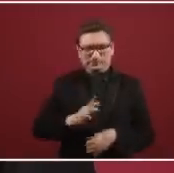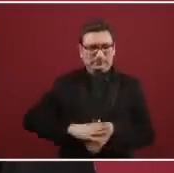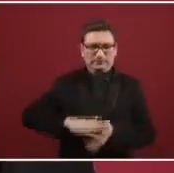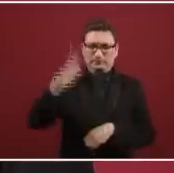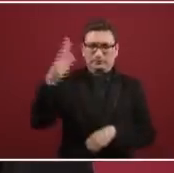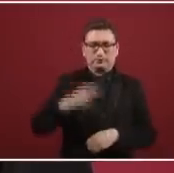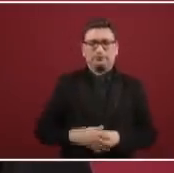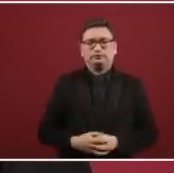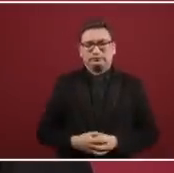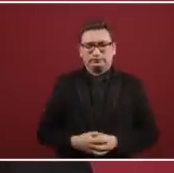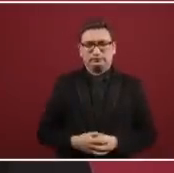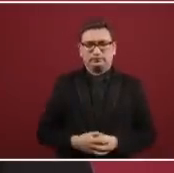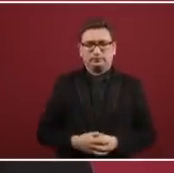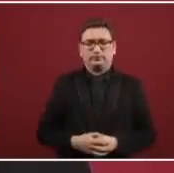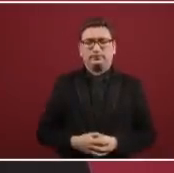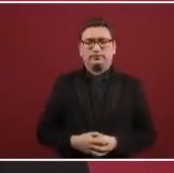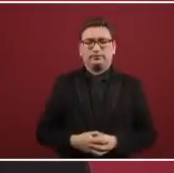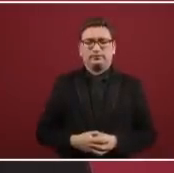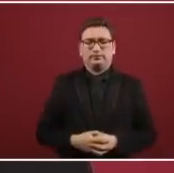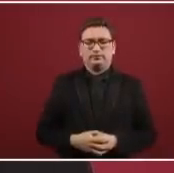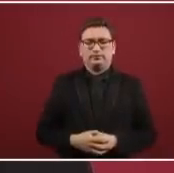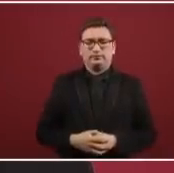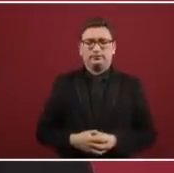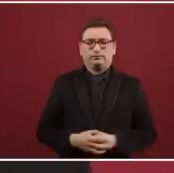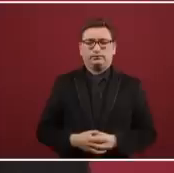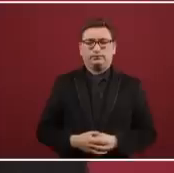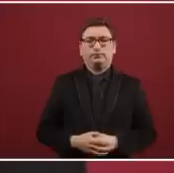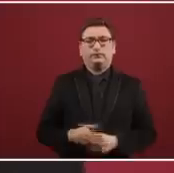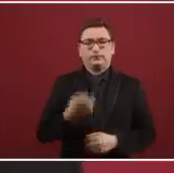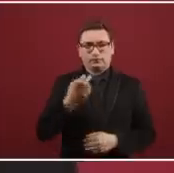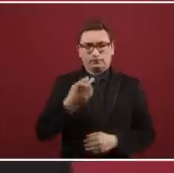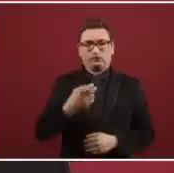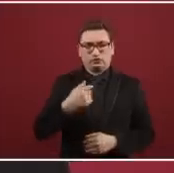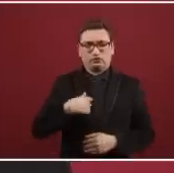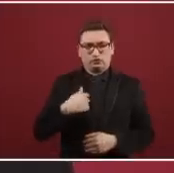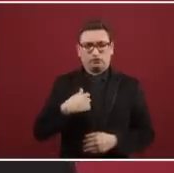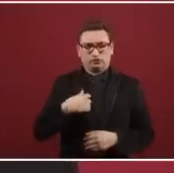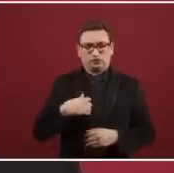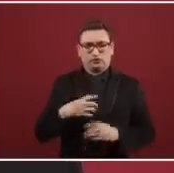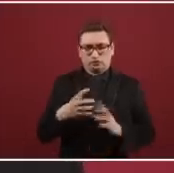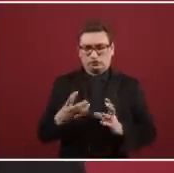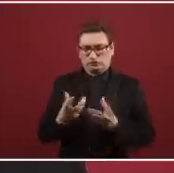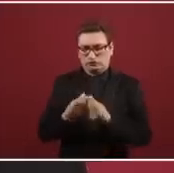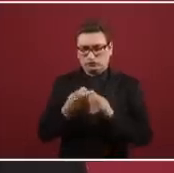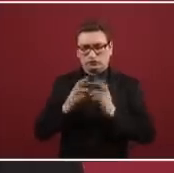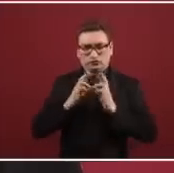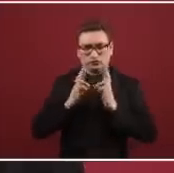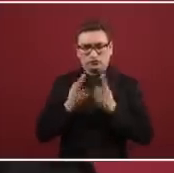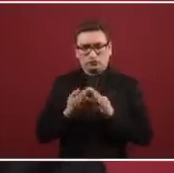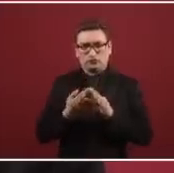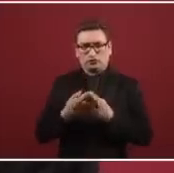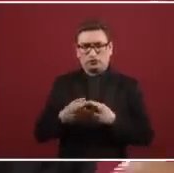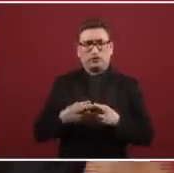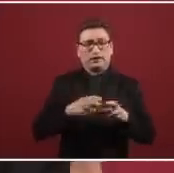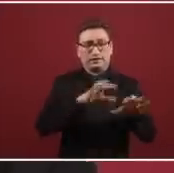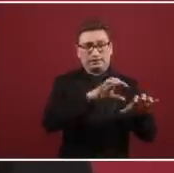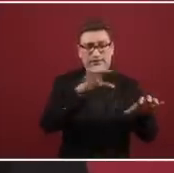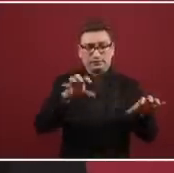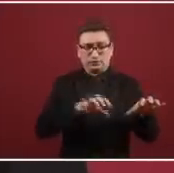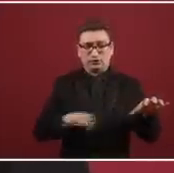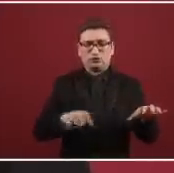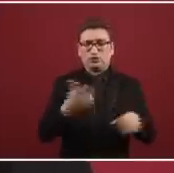marginadas del país. Entonces, me voy a reunir en los 80 hospitales que